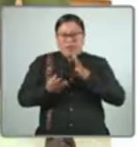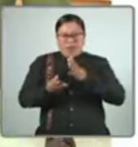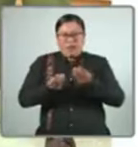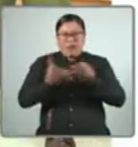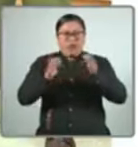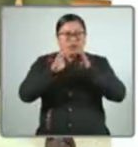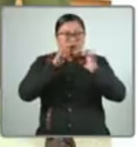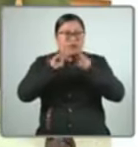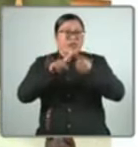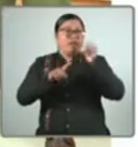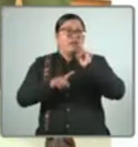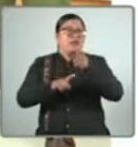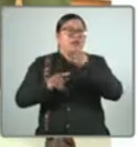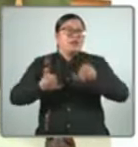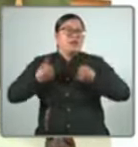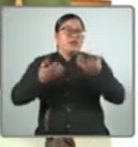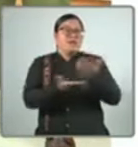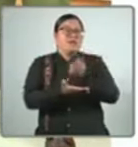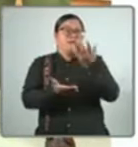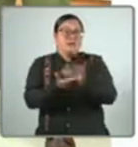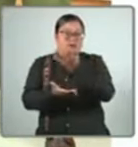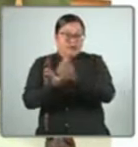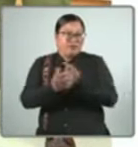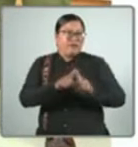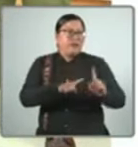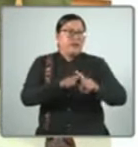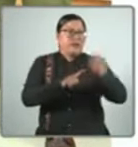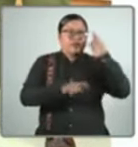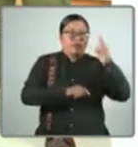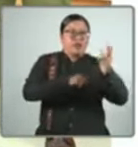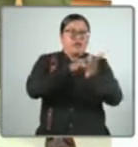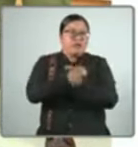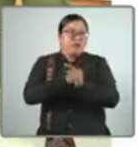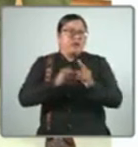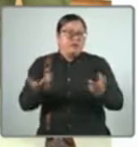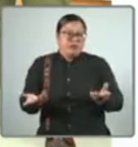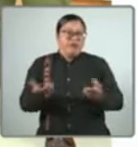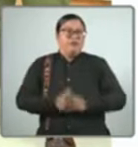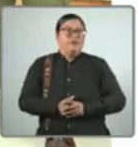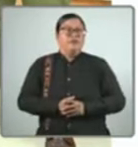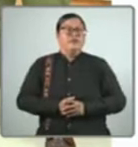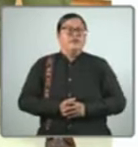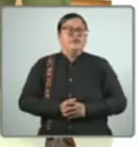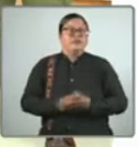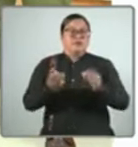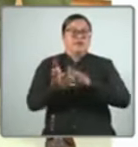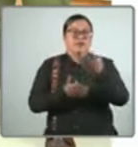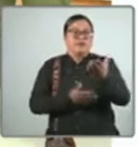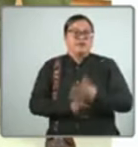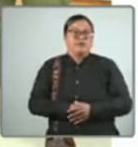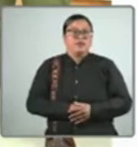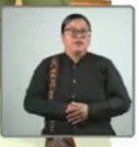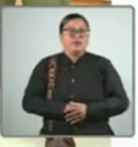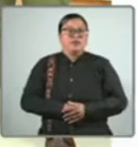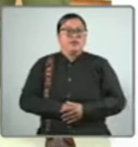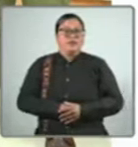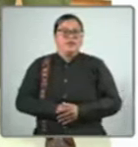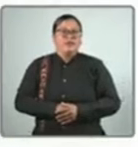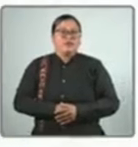con las y los jóvenes triunfadores en diferentes medios radiofónicos y también televisivos. Muchas gracias.